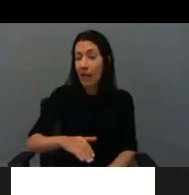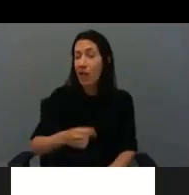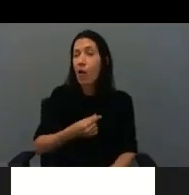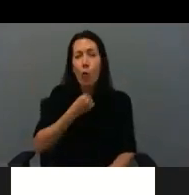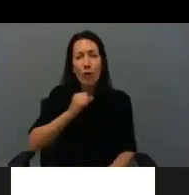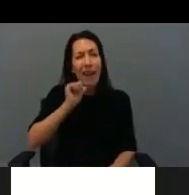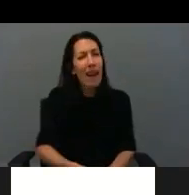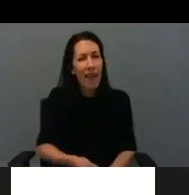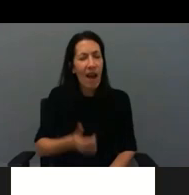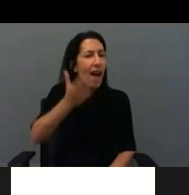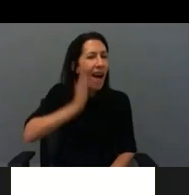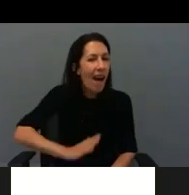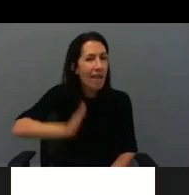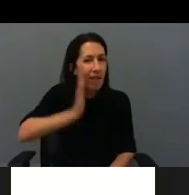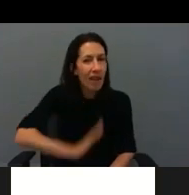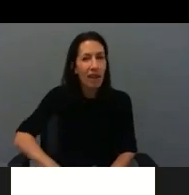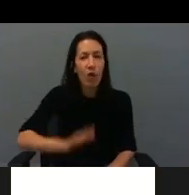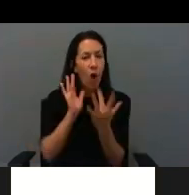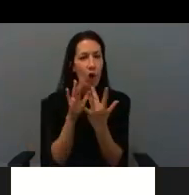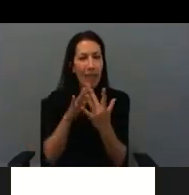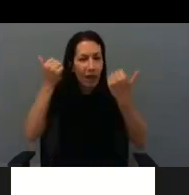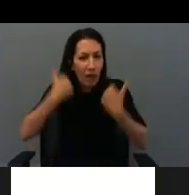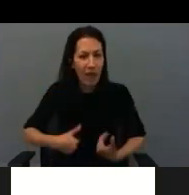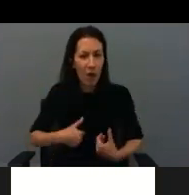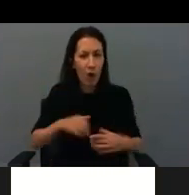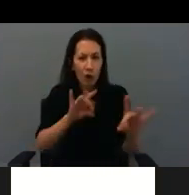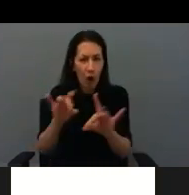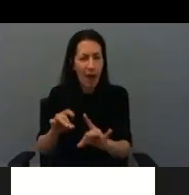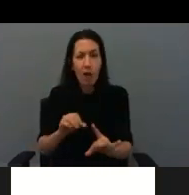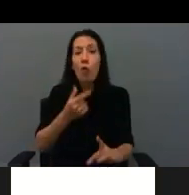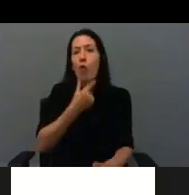el afecto ni gustaba el contacto con las personas. De hecho,